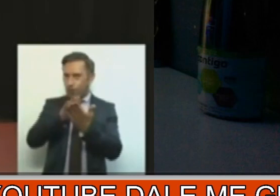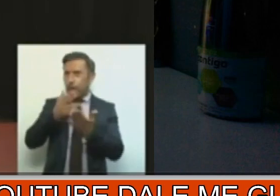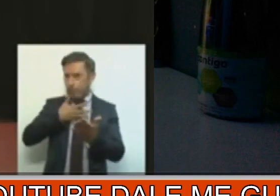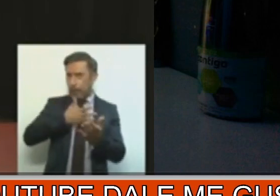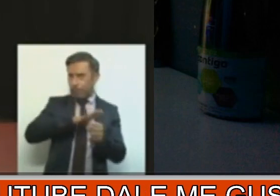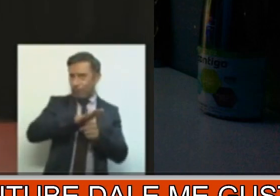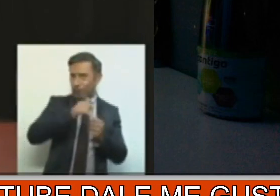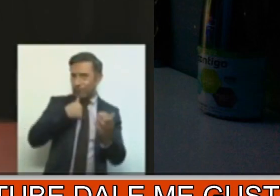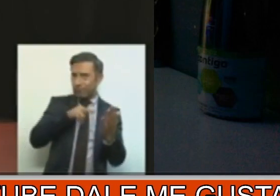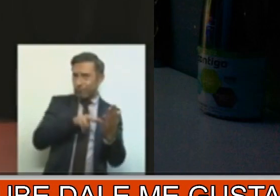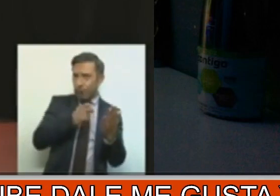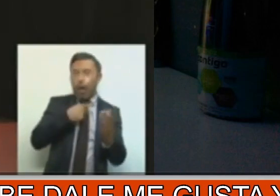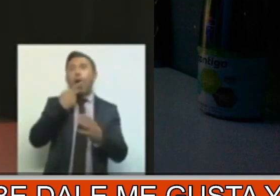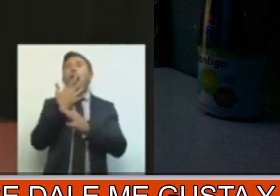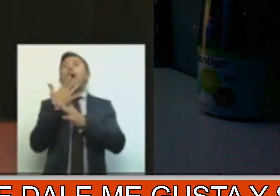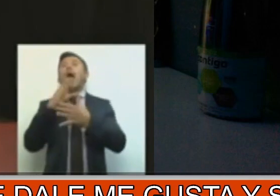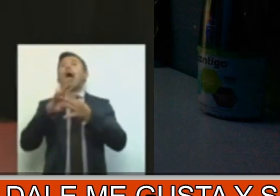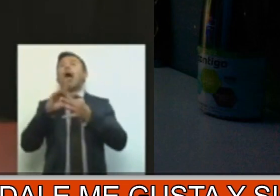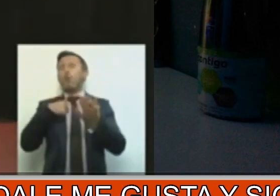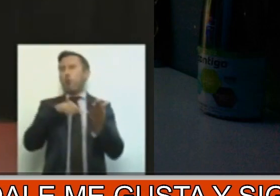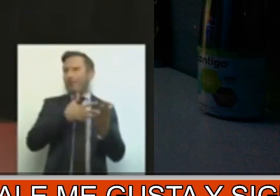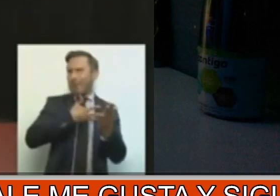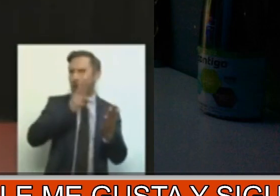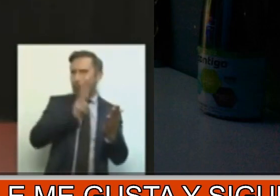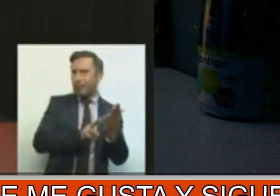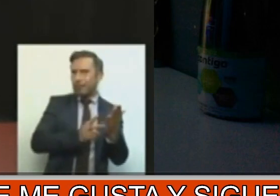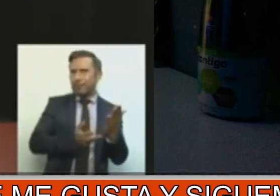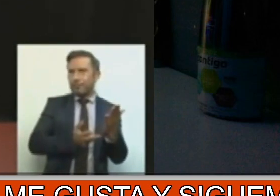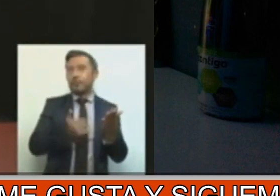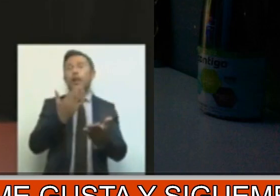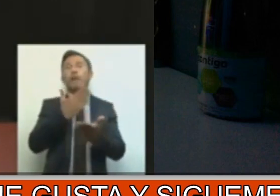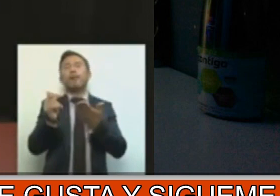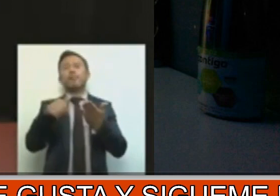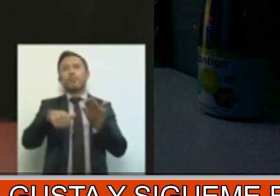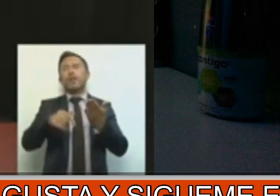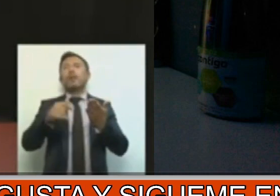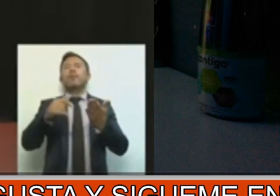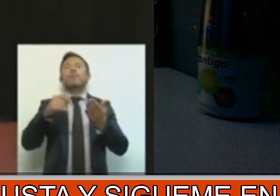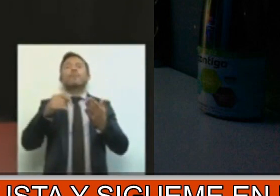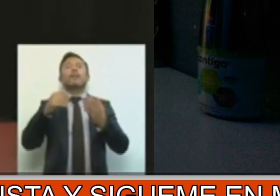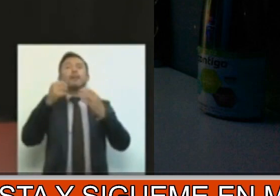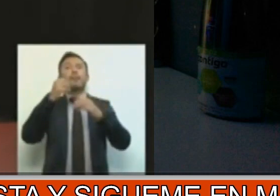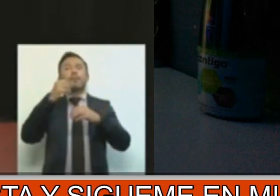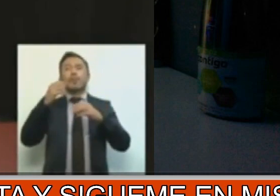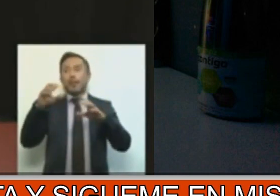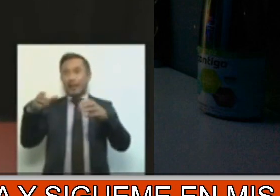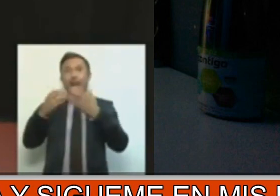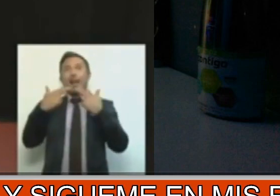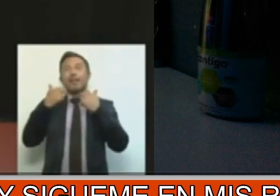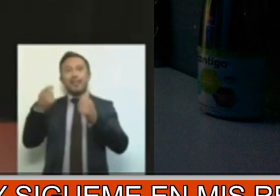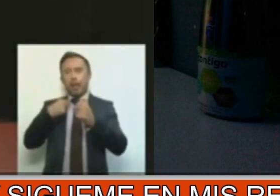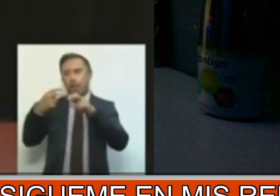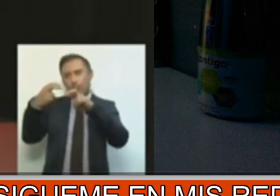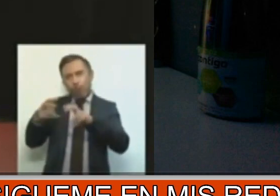decir. Y también yo sé, porque discutimos mucho estos temas también con la gente de Hacienda. Concluya su participación,